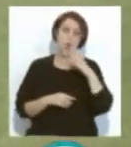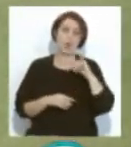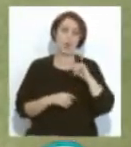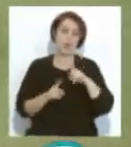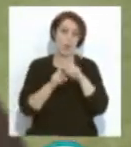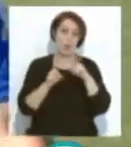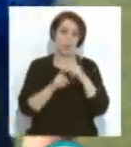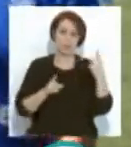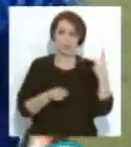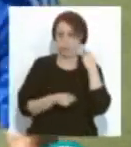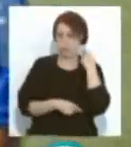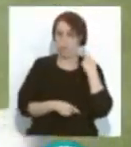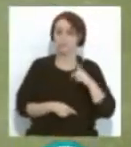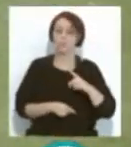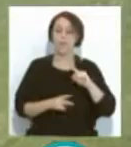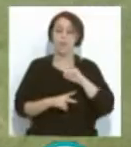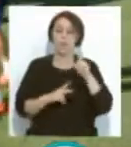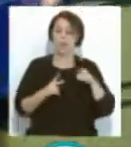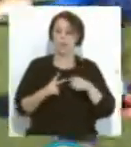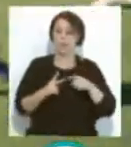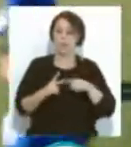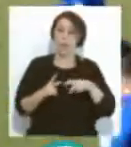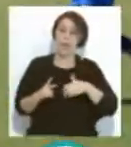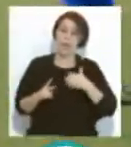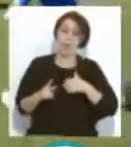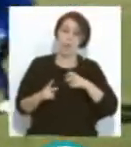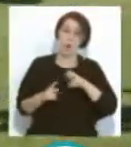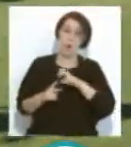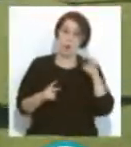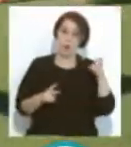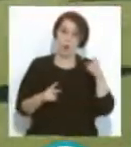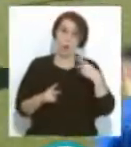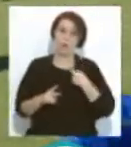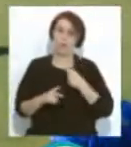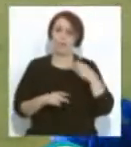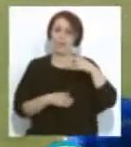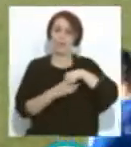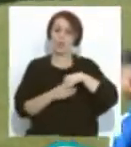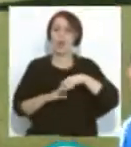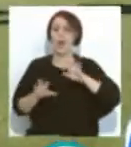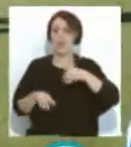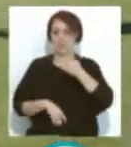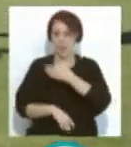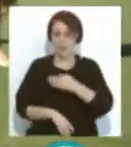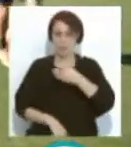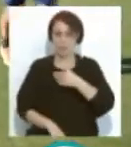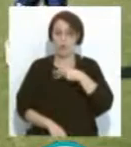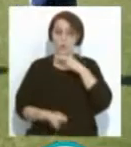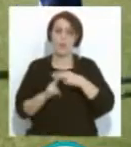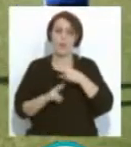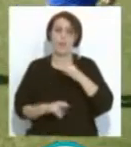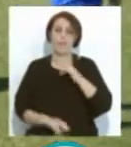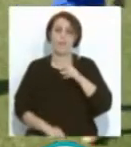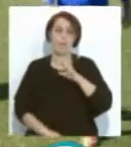Cifuente, y también el otro portero argentino que está en las filas del Cádiz B, como es Juan Flere.